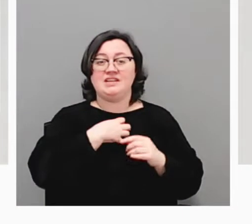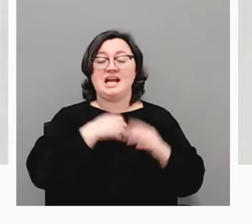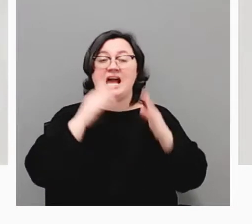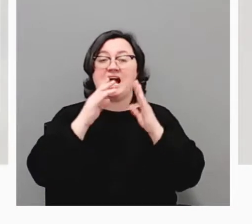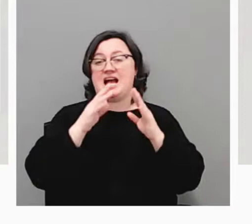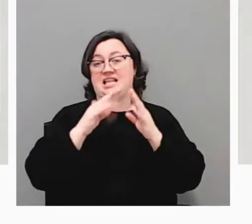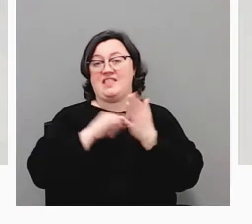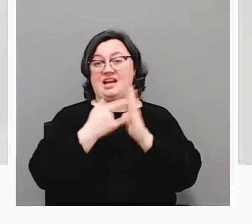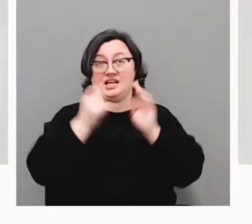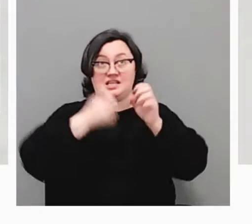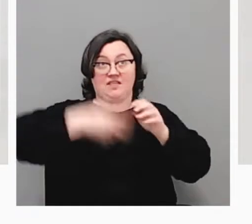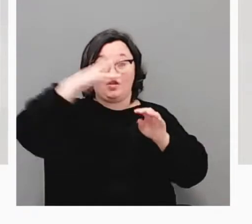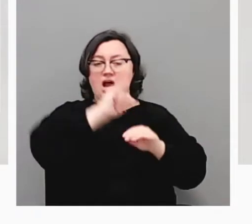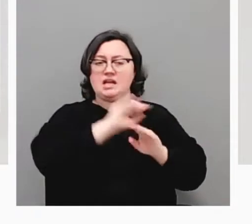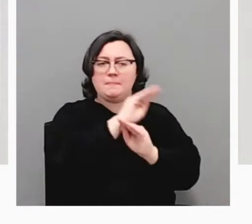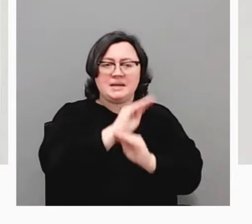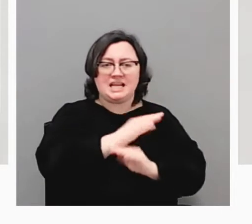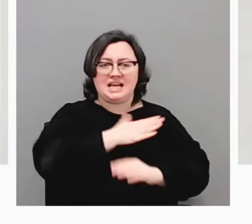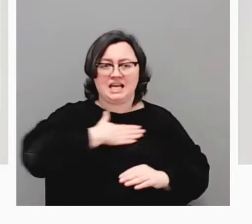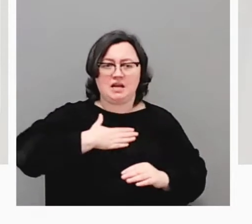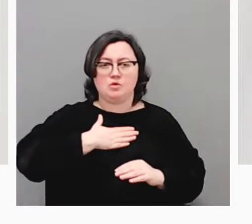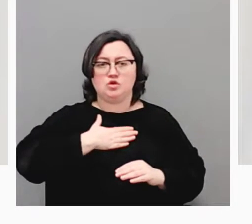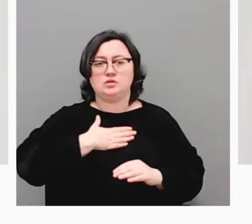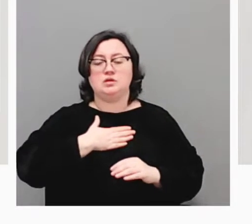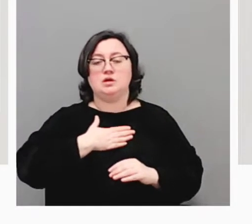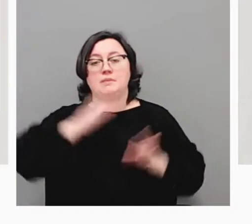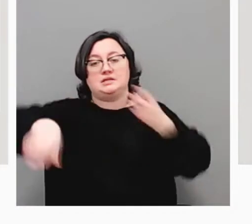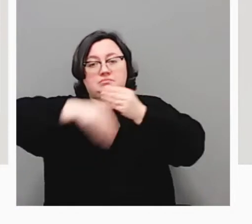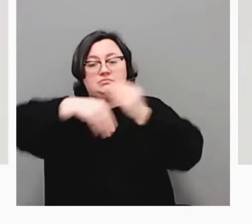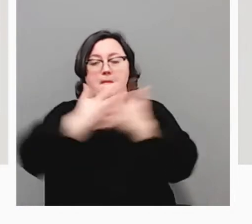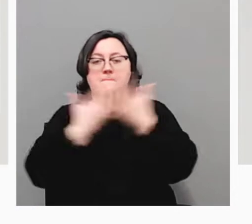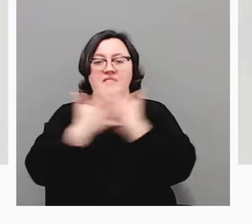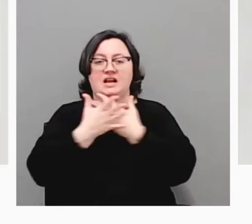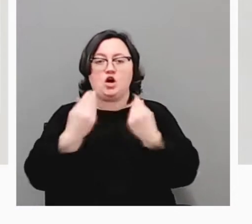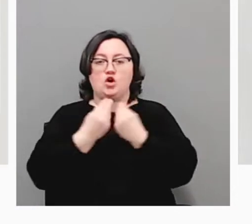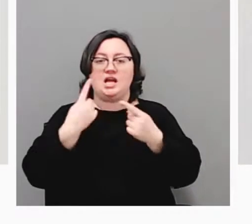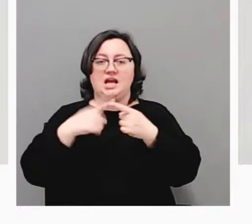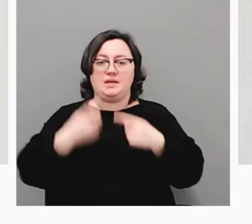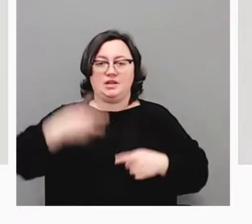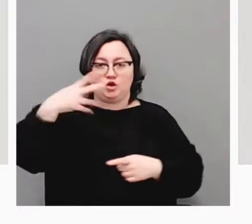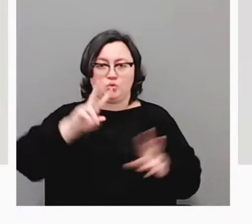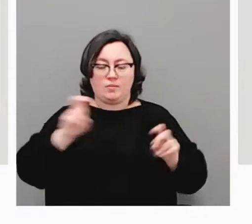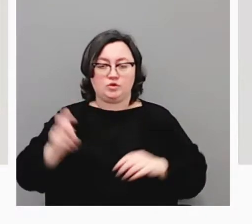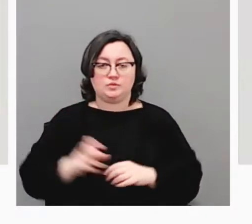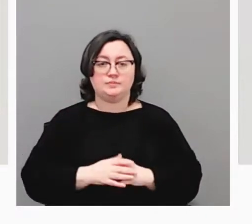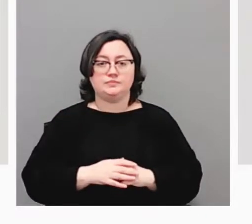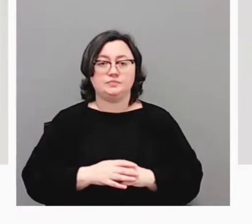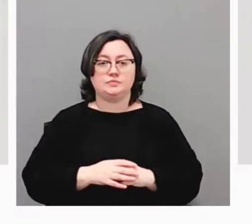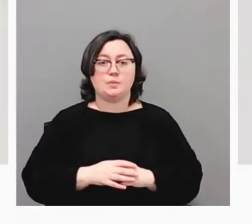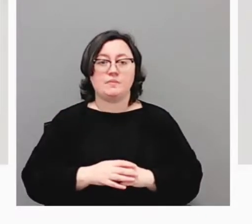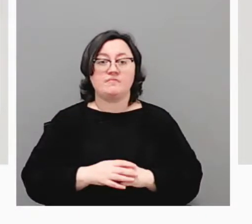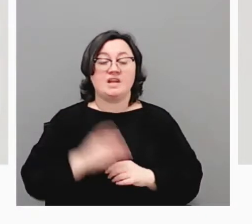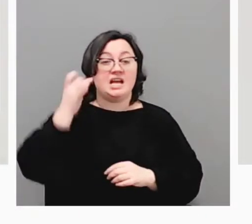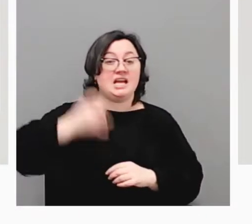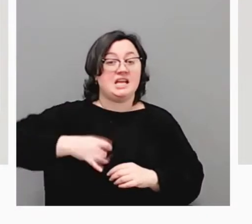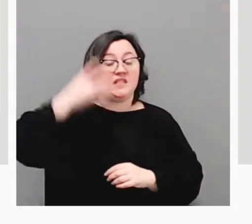que procuraríamos mantenerlas, mezclándolas con nuevos elementos, ¿de acuerdo? Una de las primeras iniciativas, que sería